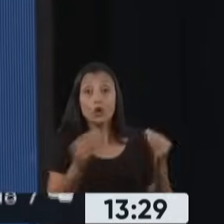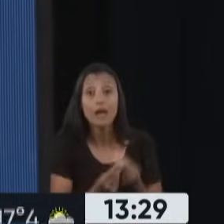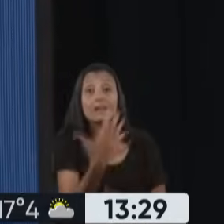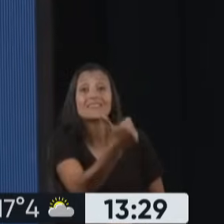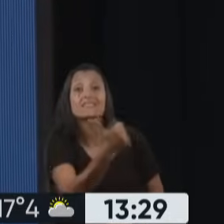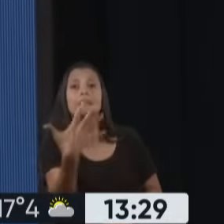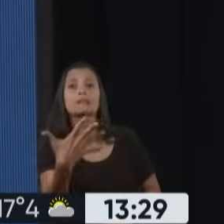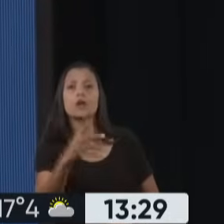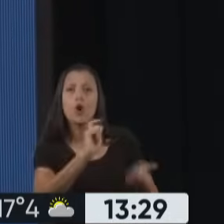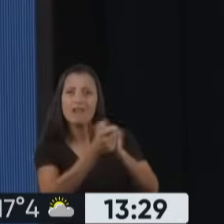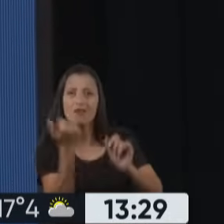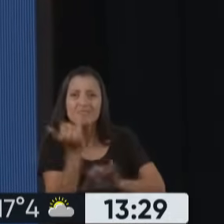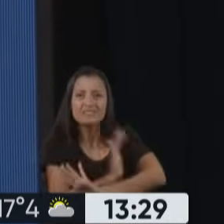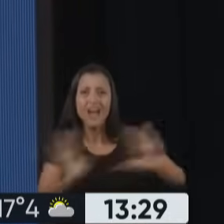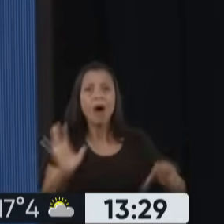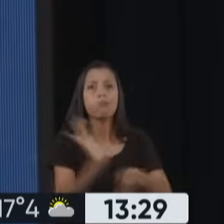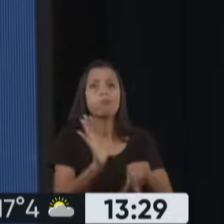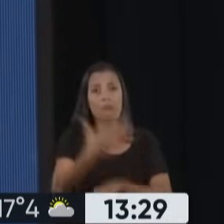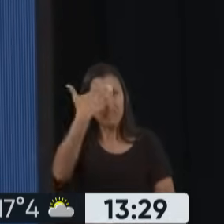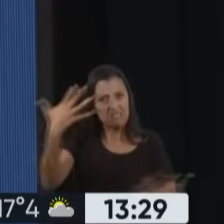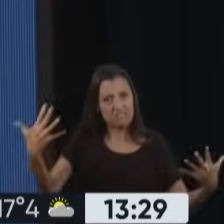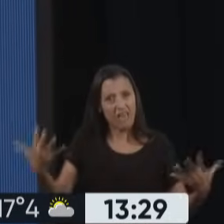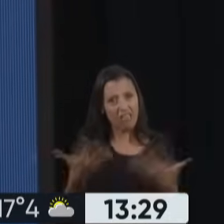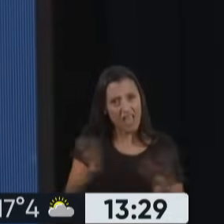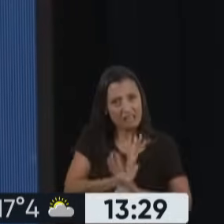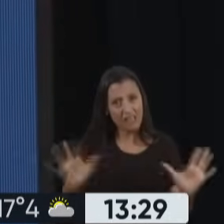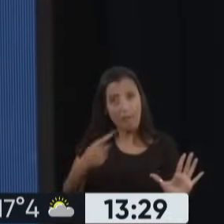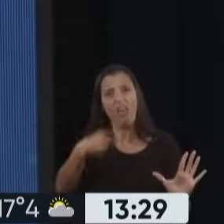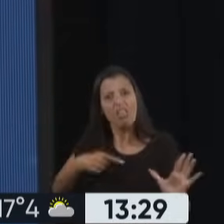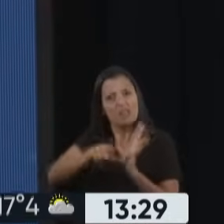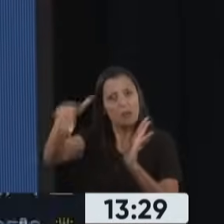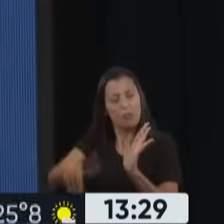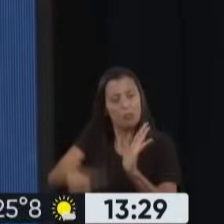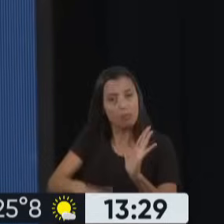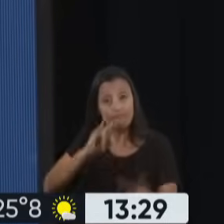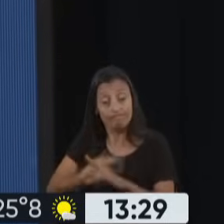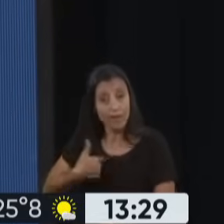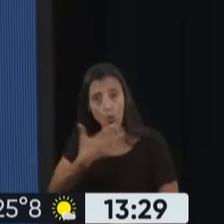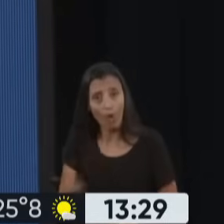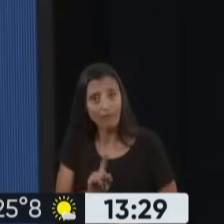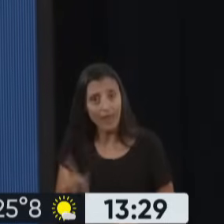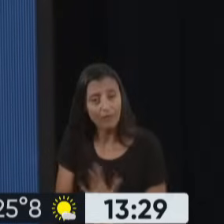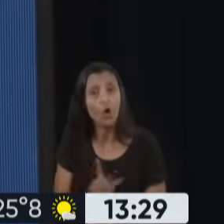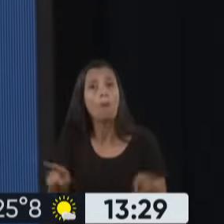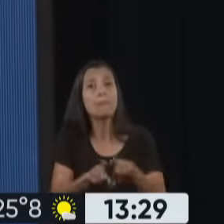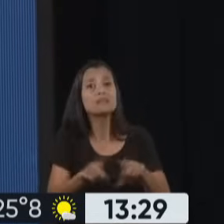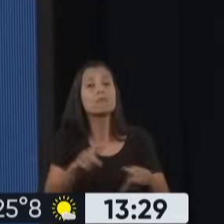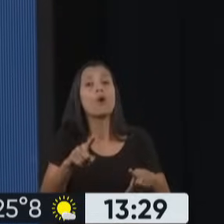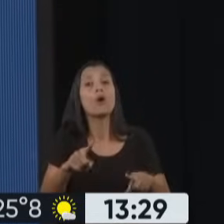65. Es decir, el equivalente de 130 reformas mensuales.